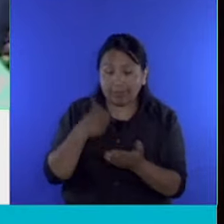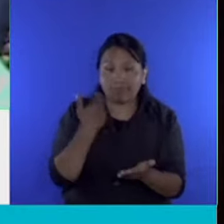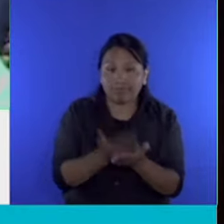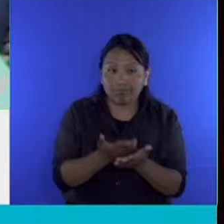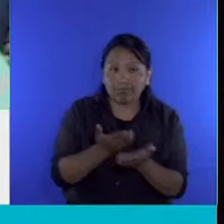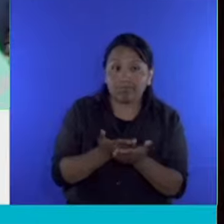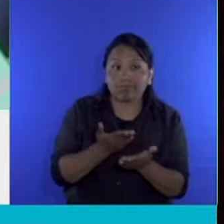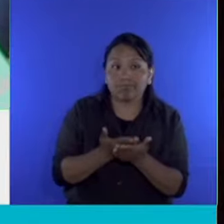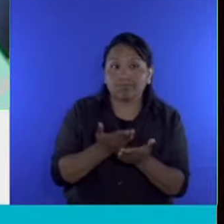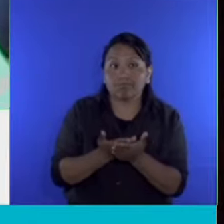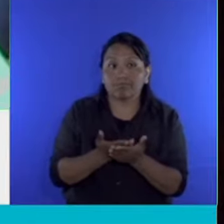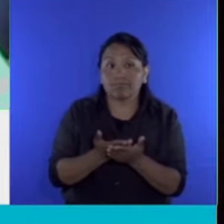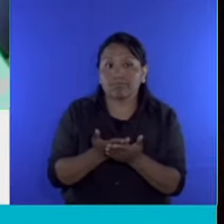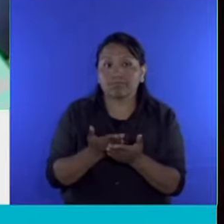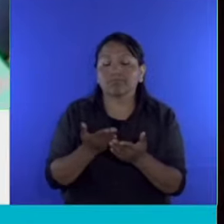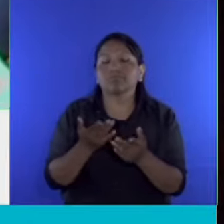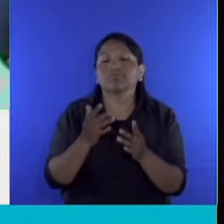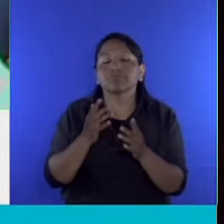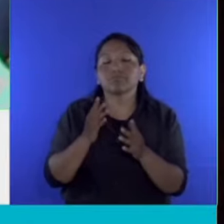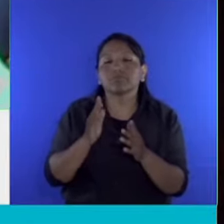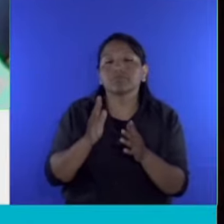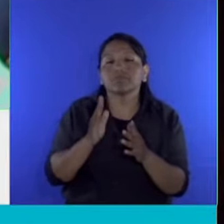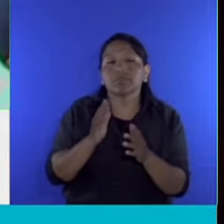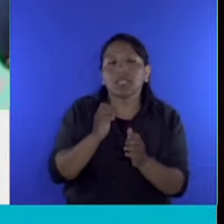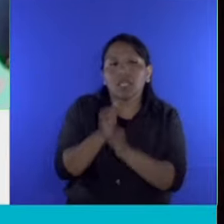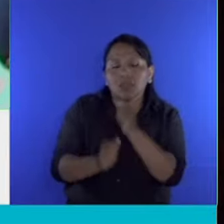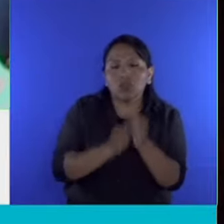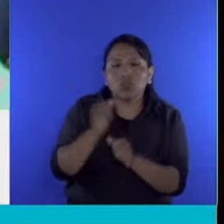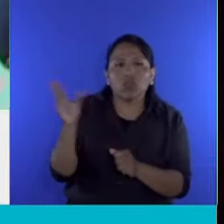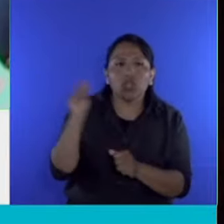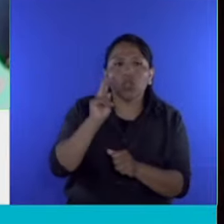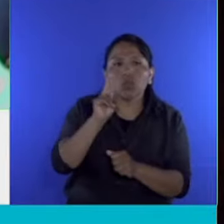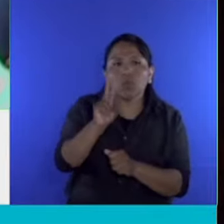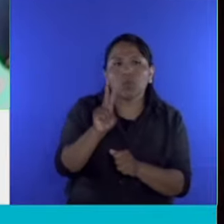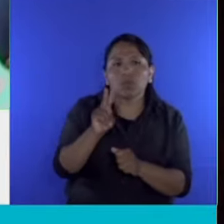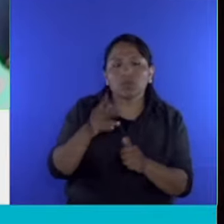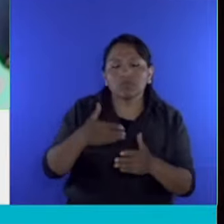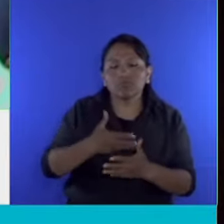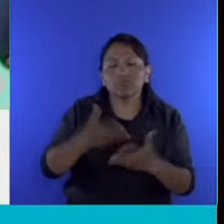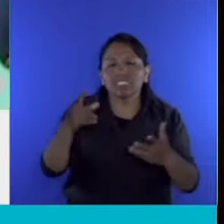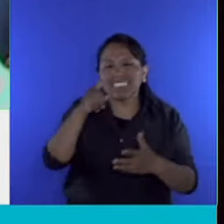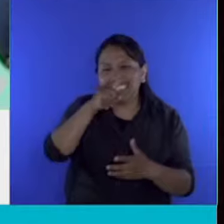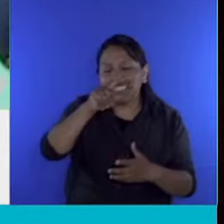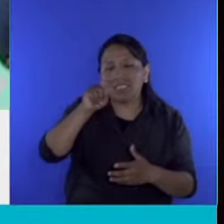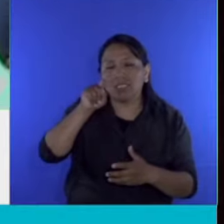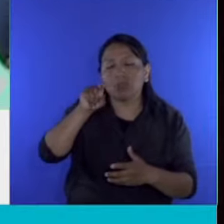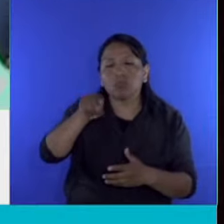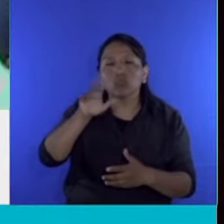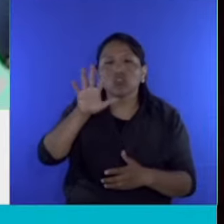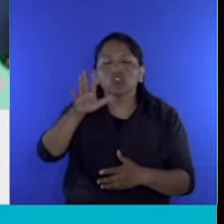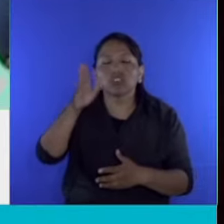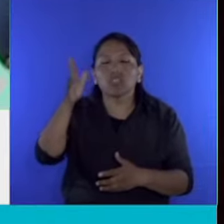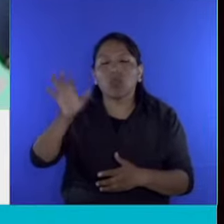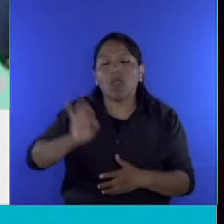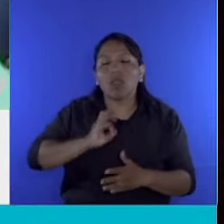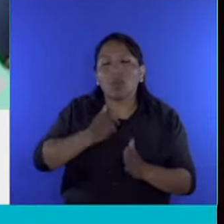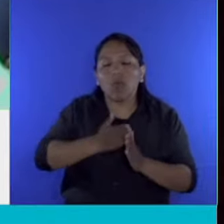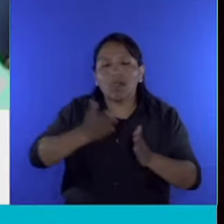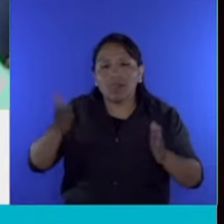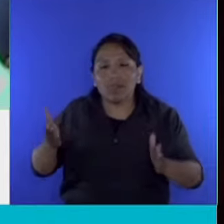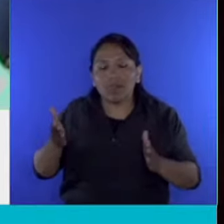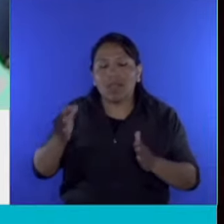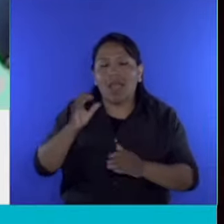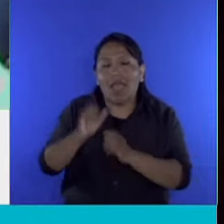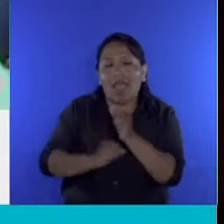una proyección del crecimiento de la Industria audiovisual Del 7.5 anual proyectado hasta